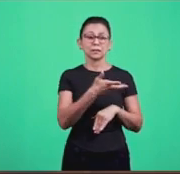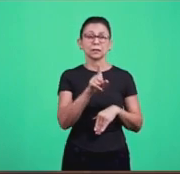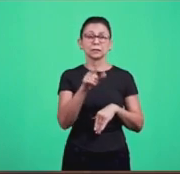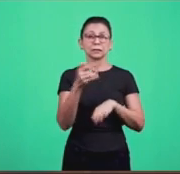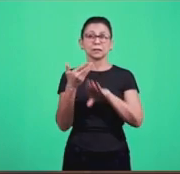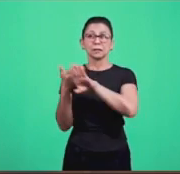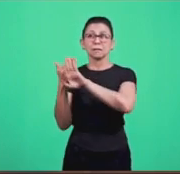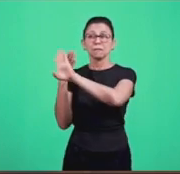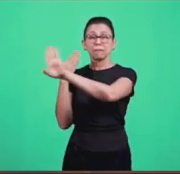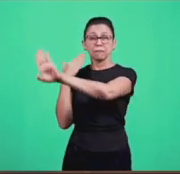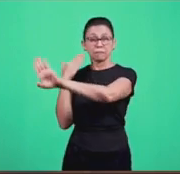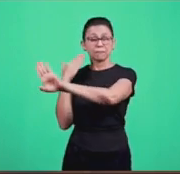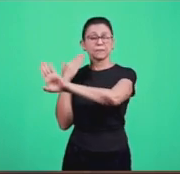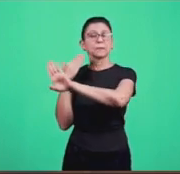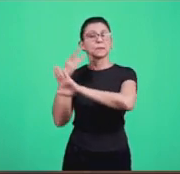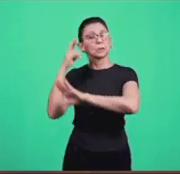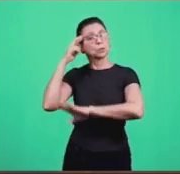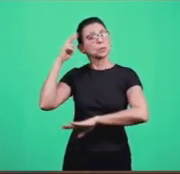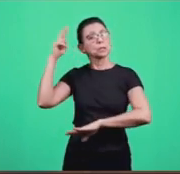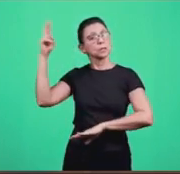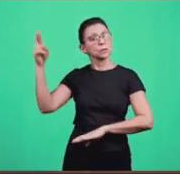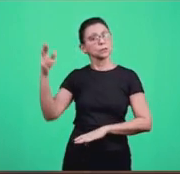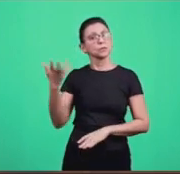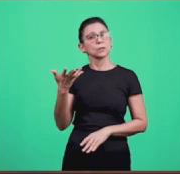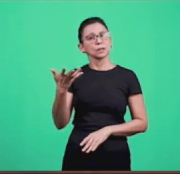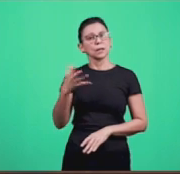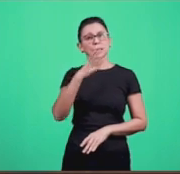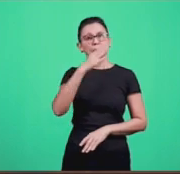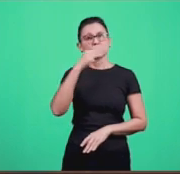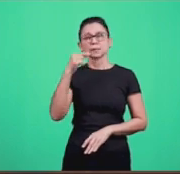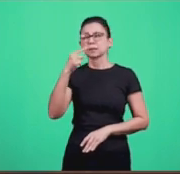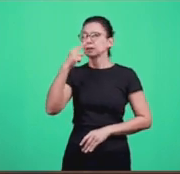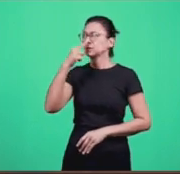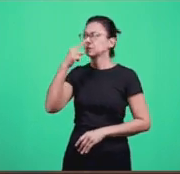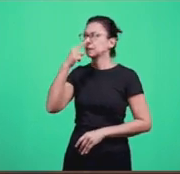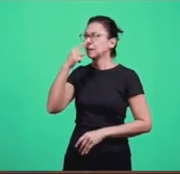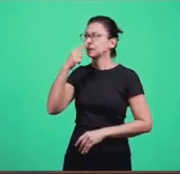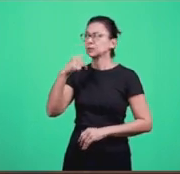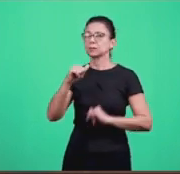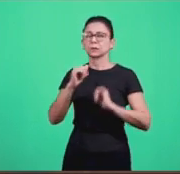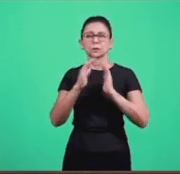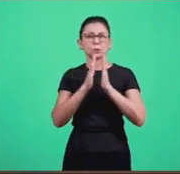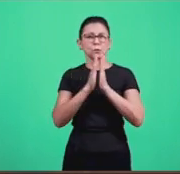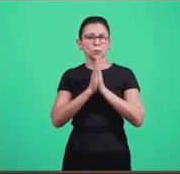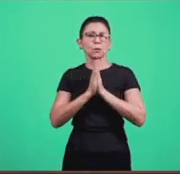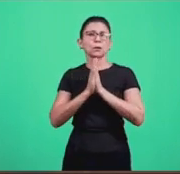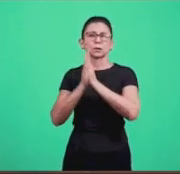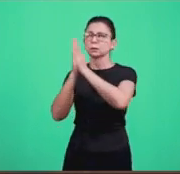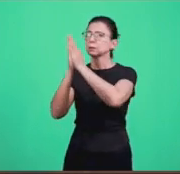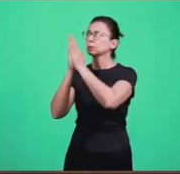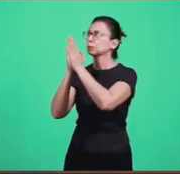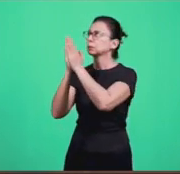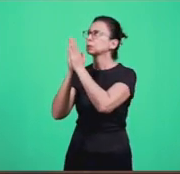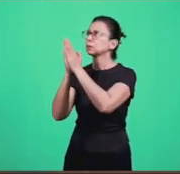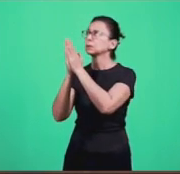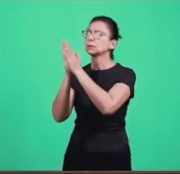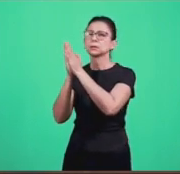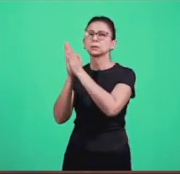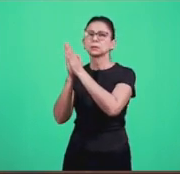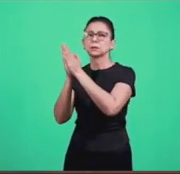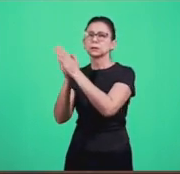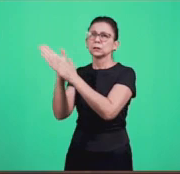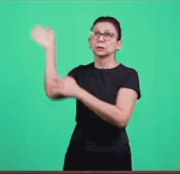presencia del Señor, pero el Señor tiene una bendición para nosotros. Entonces, adolescentes, el Señor quiere que tengan intimidad con el Señor,